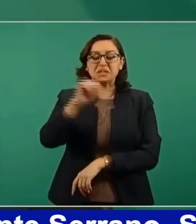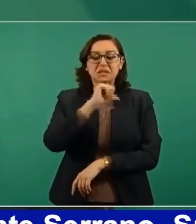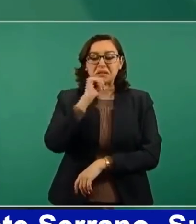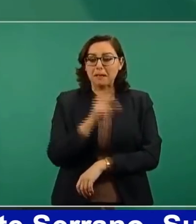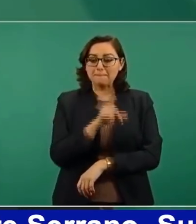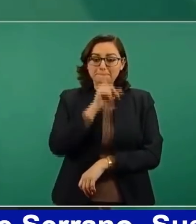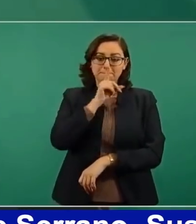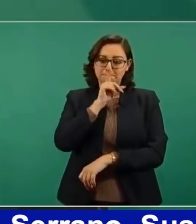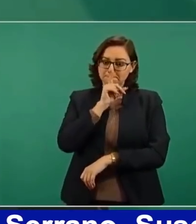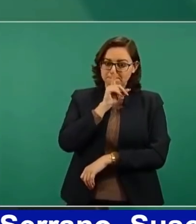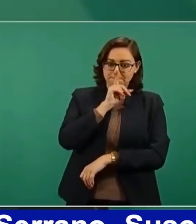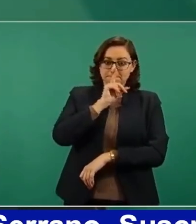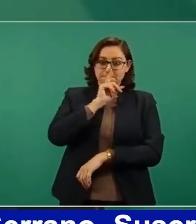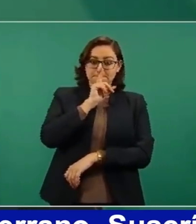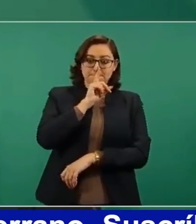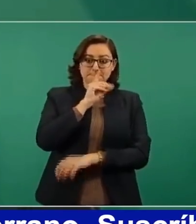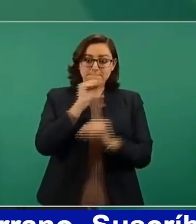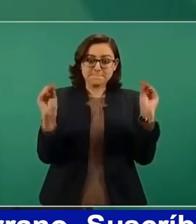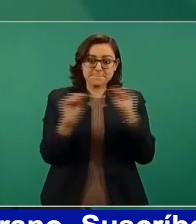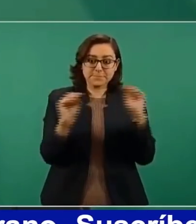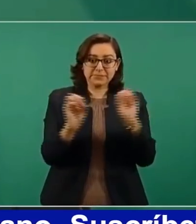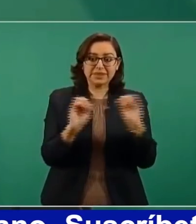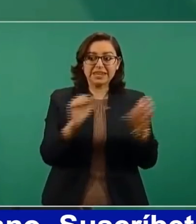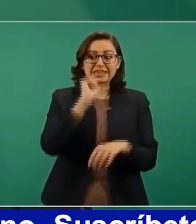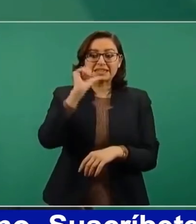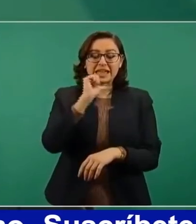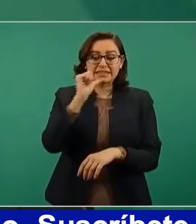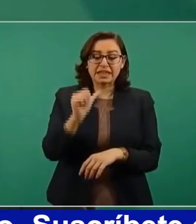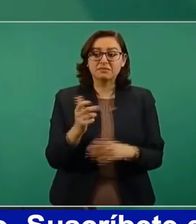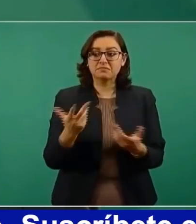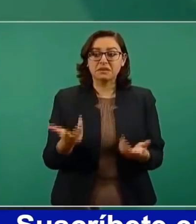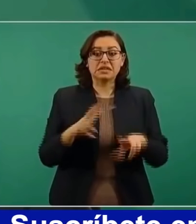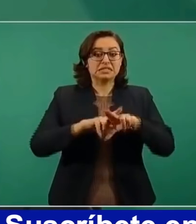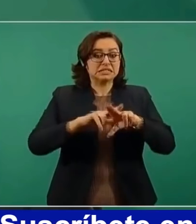no se hace ningún comentario en la radio.